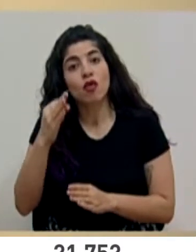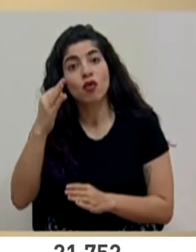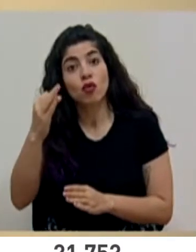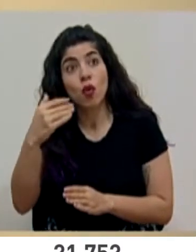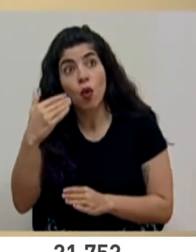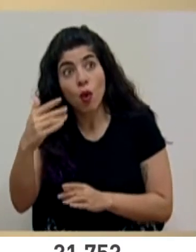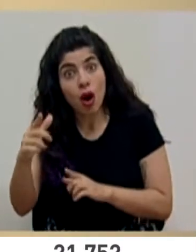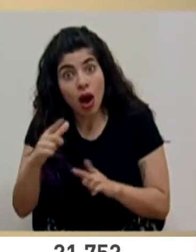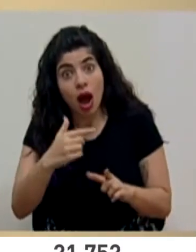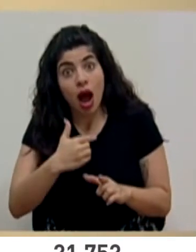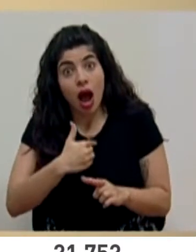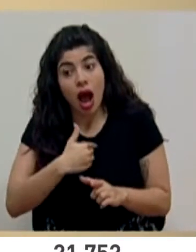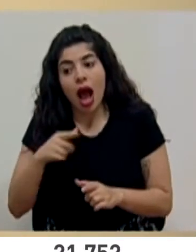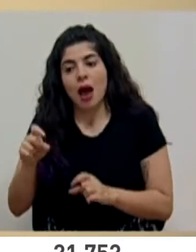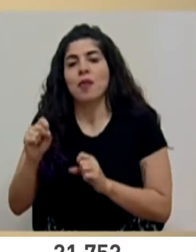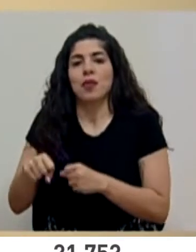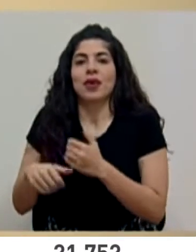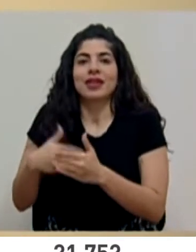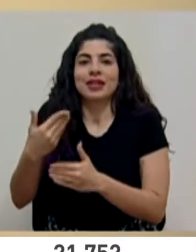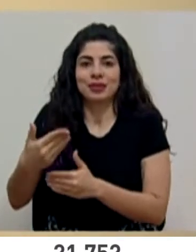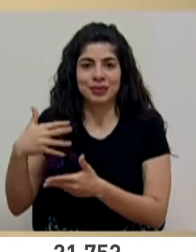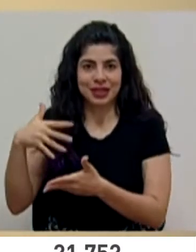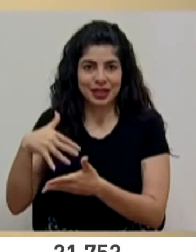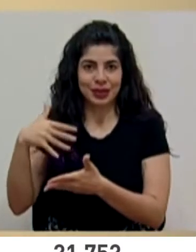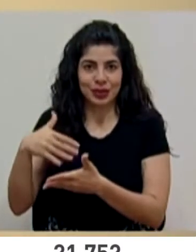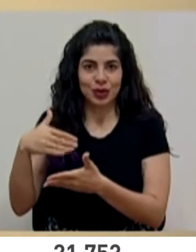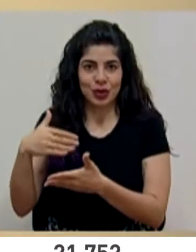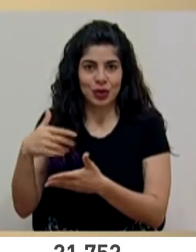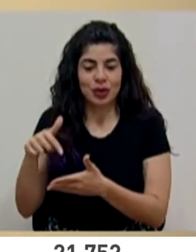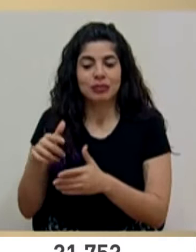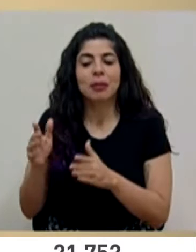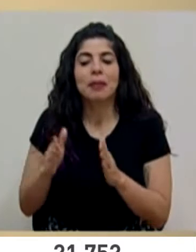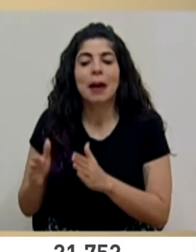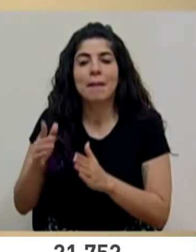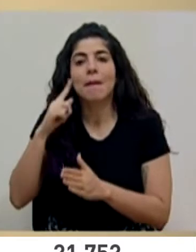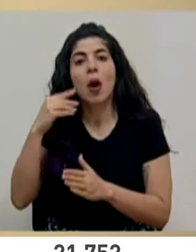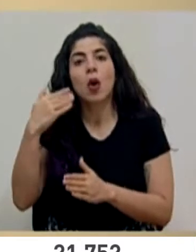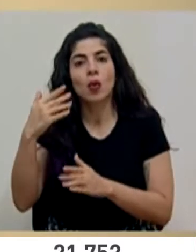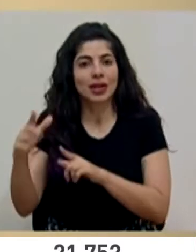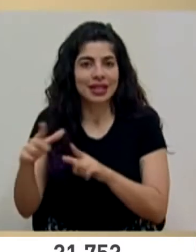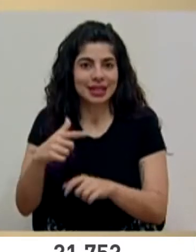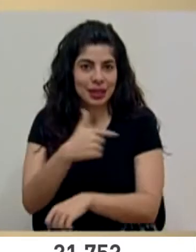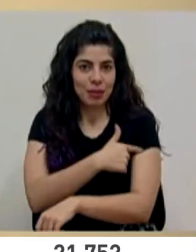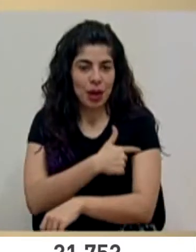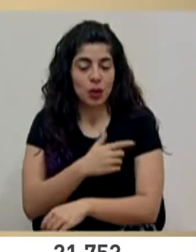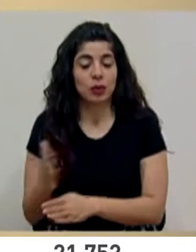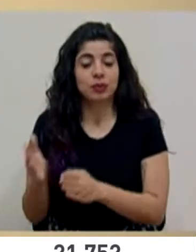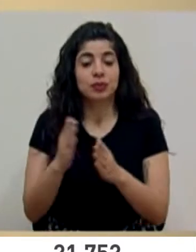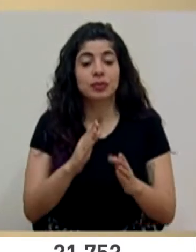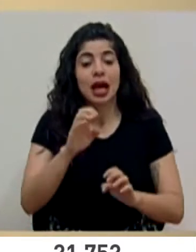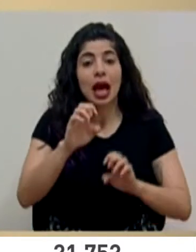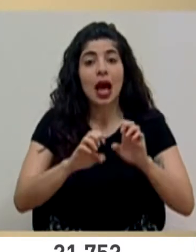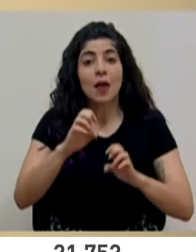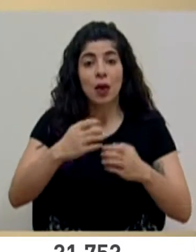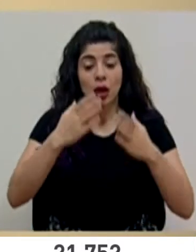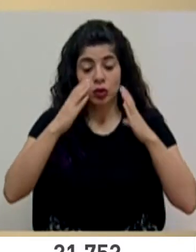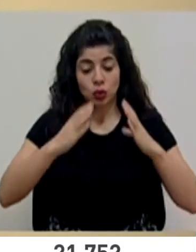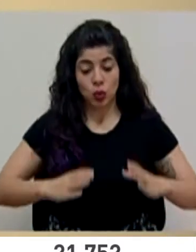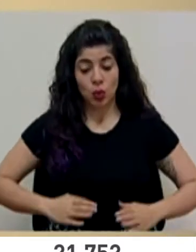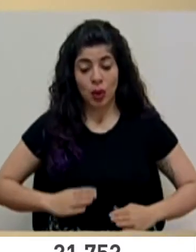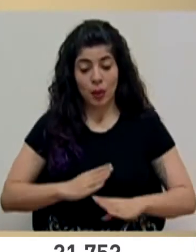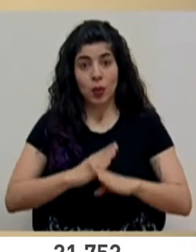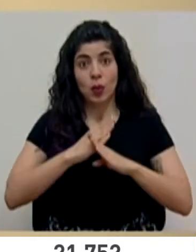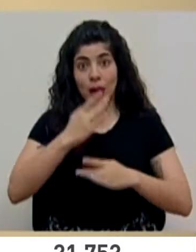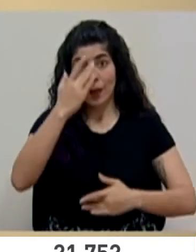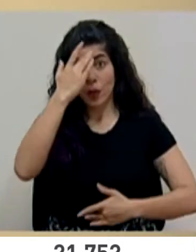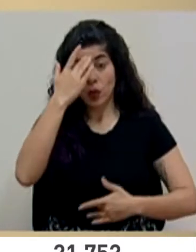los medios para hacer los estudios cuando se tengan disponibles. Evaluación de la respuesta inmunológica de personas